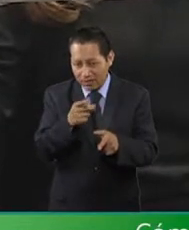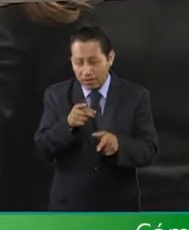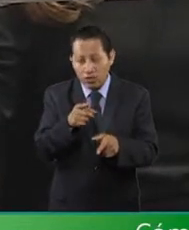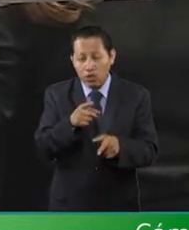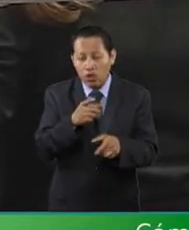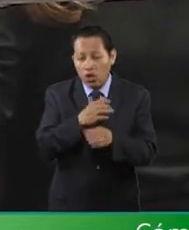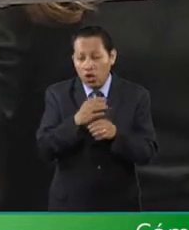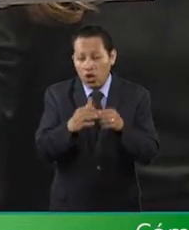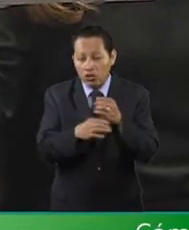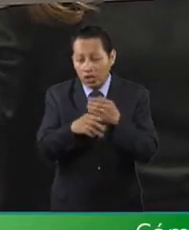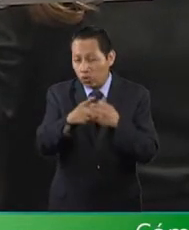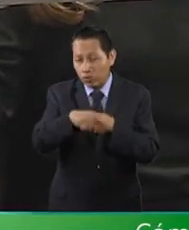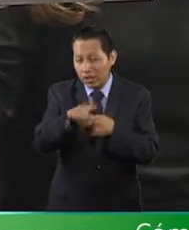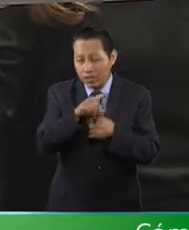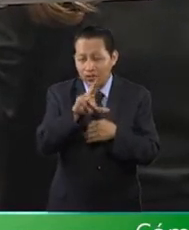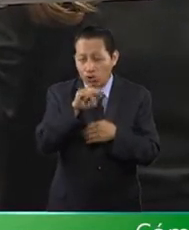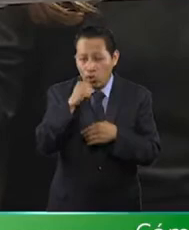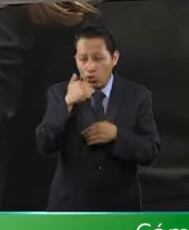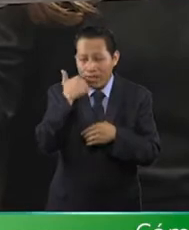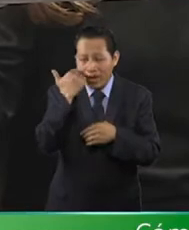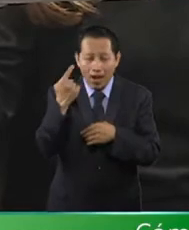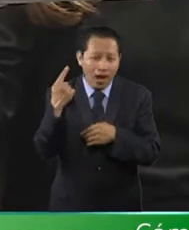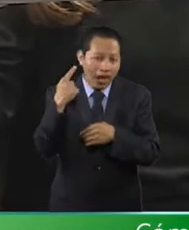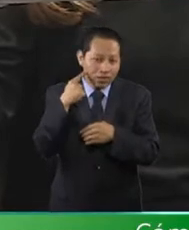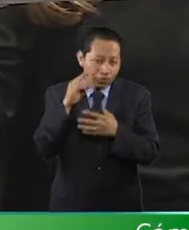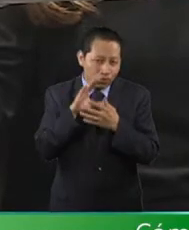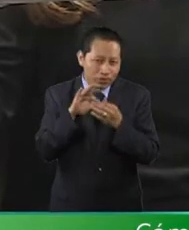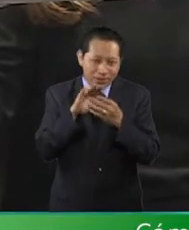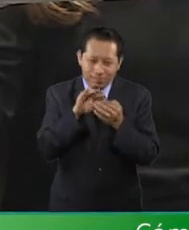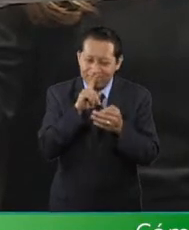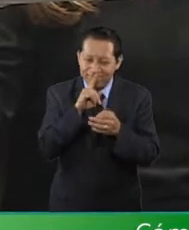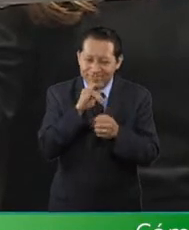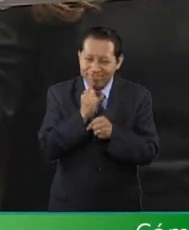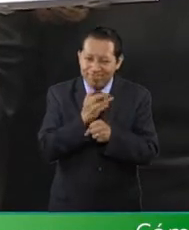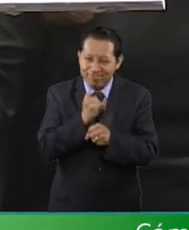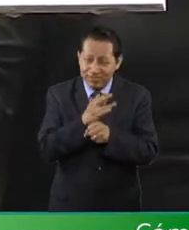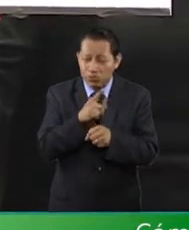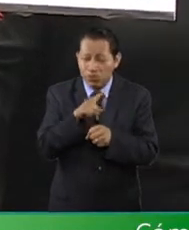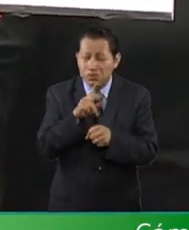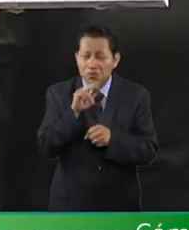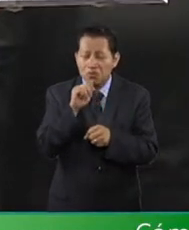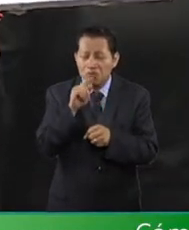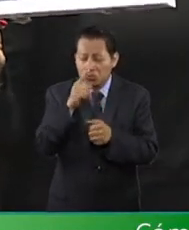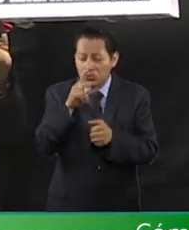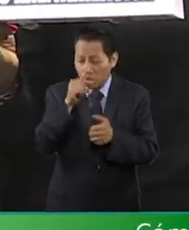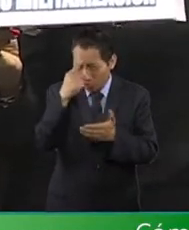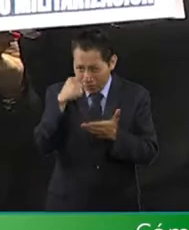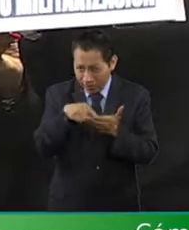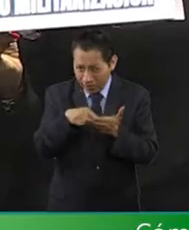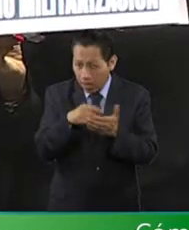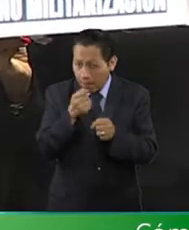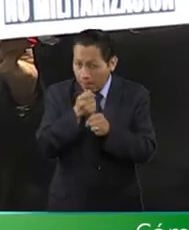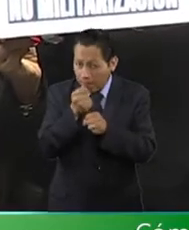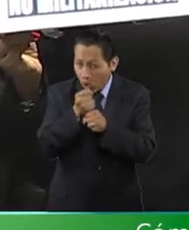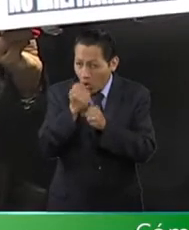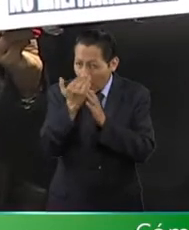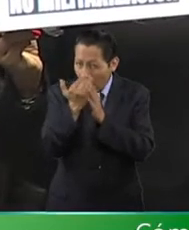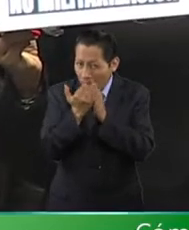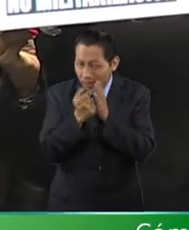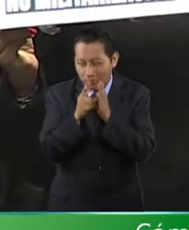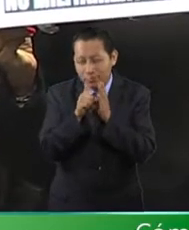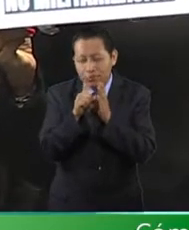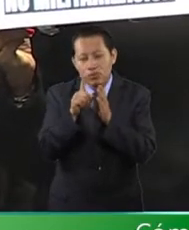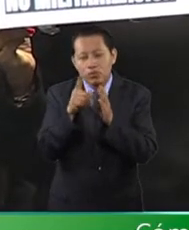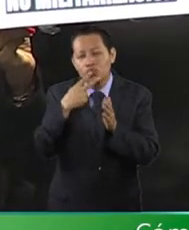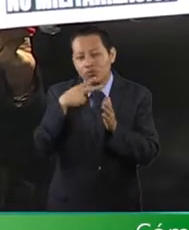ustedes no quieren Escuchar ustedes no se creen que la violencia haya disminuido porque que no son ignorantes